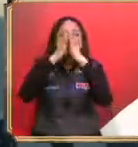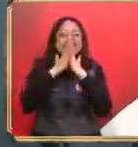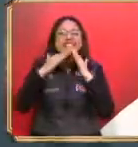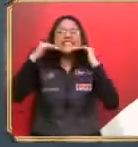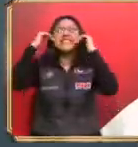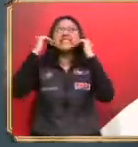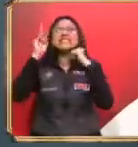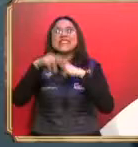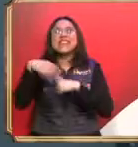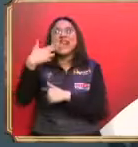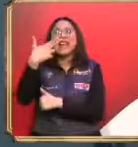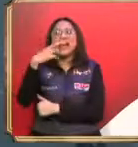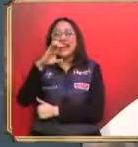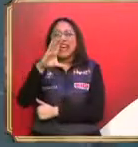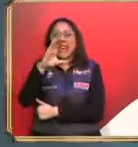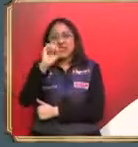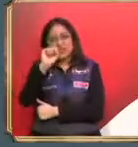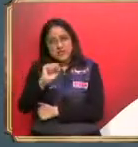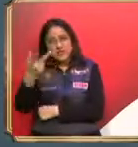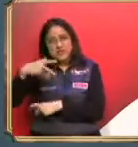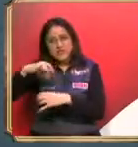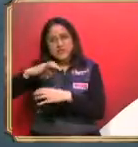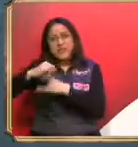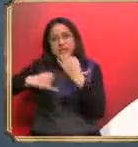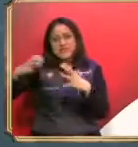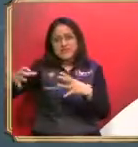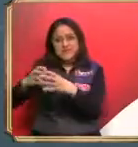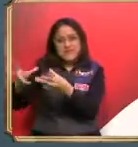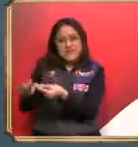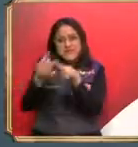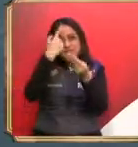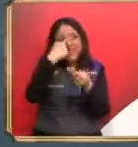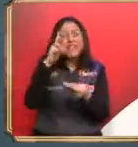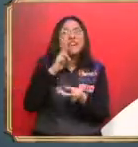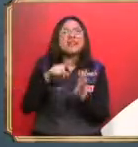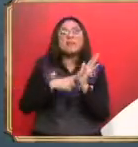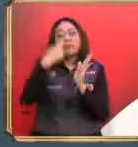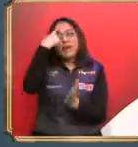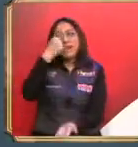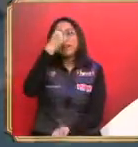que hechos meridiano junto a quien mediano sobre ras